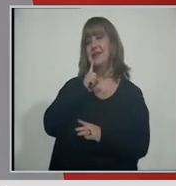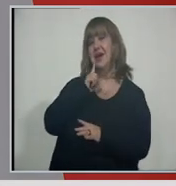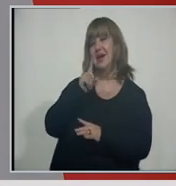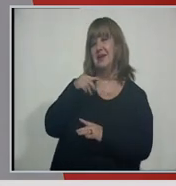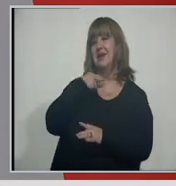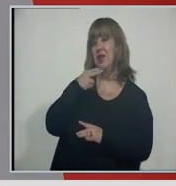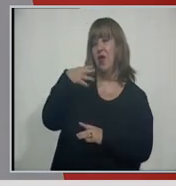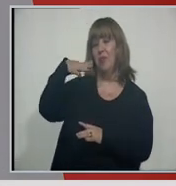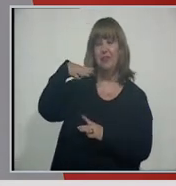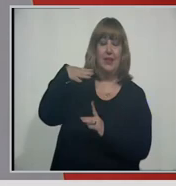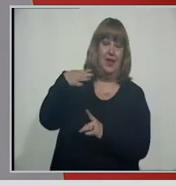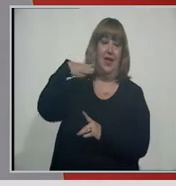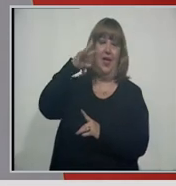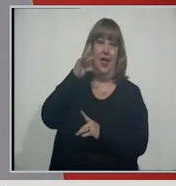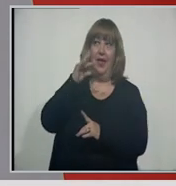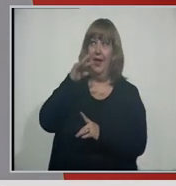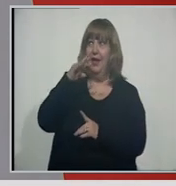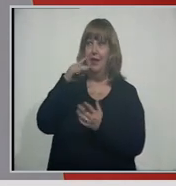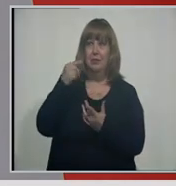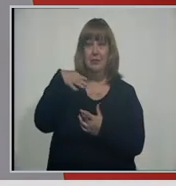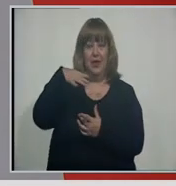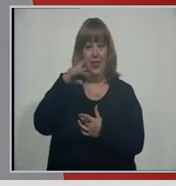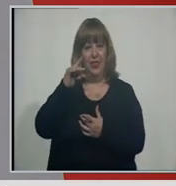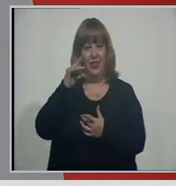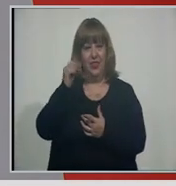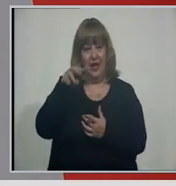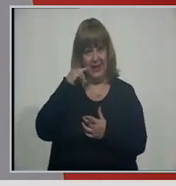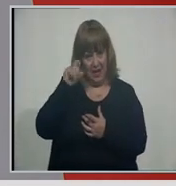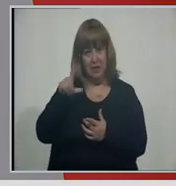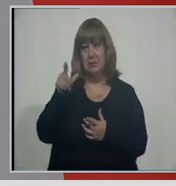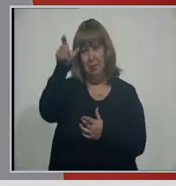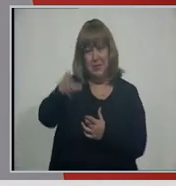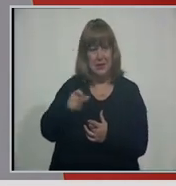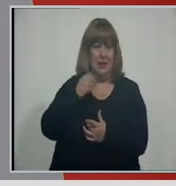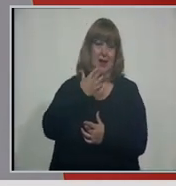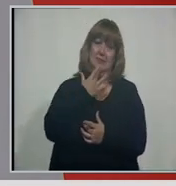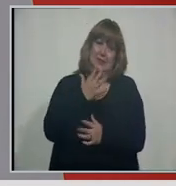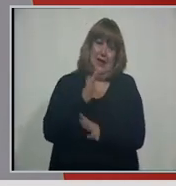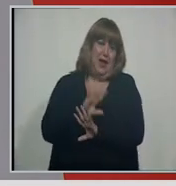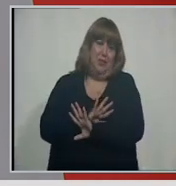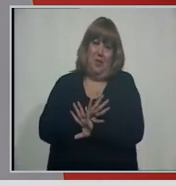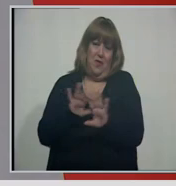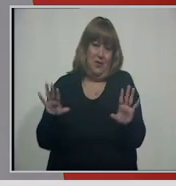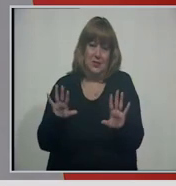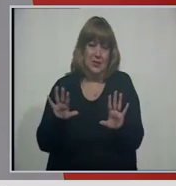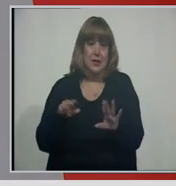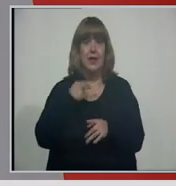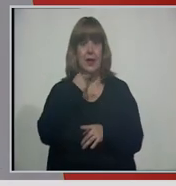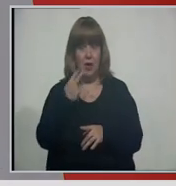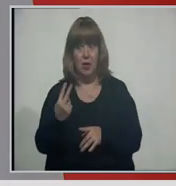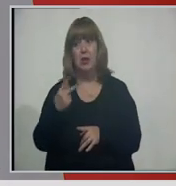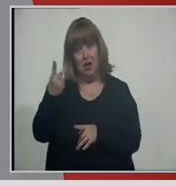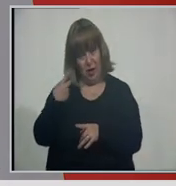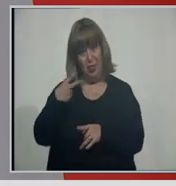pero el problema de mirtha porque no lo había reconocido porque es una lástima pedir ayer un ser maravilloso teniéndolo dicen sí sí sí maravilloso fuimos muy amigos